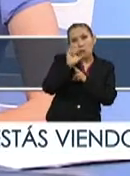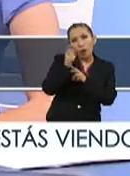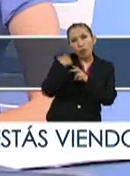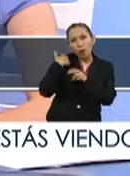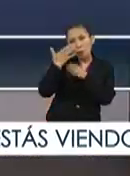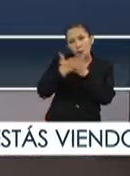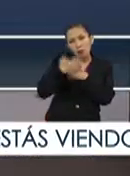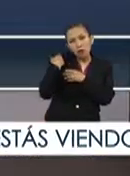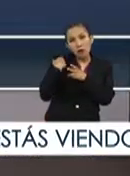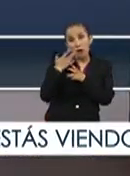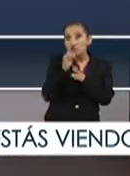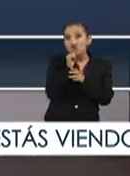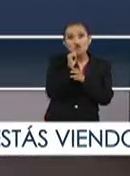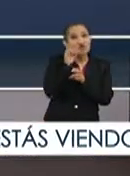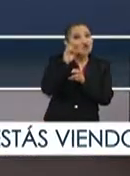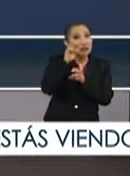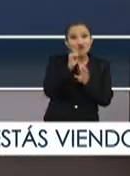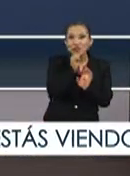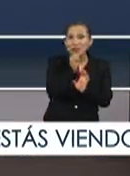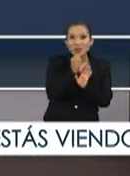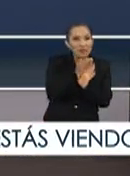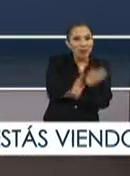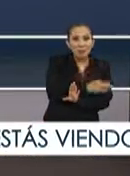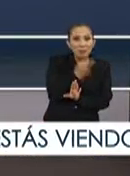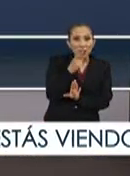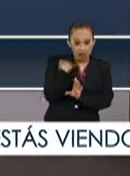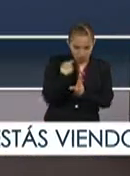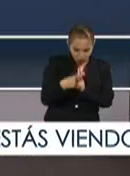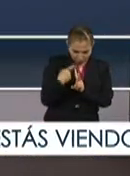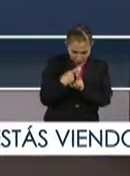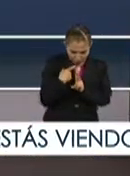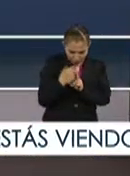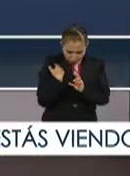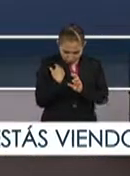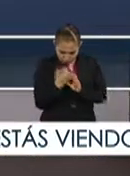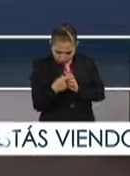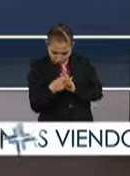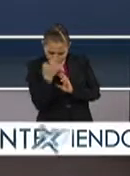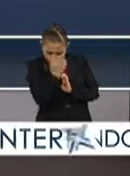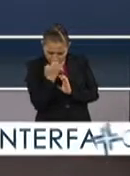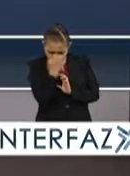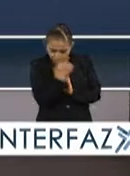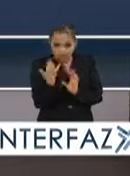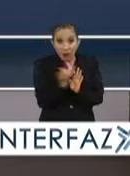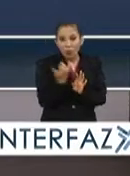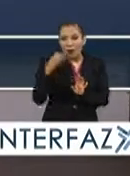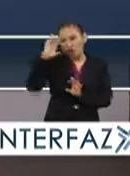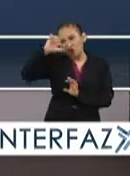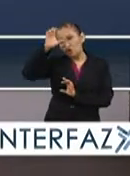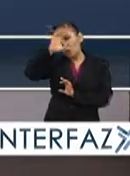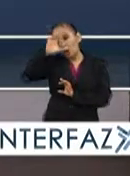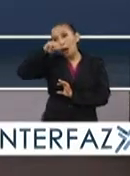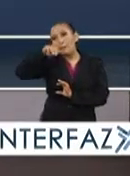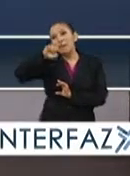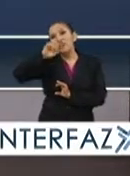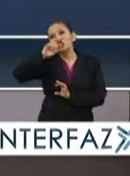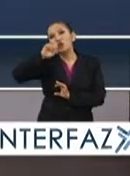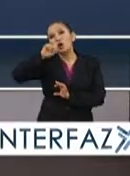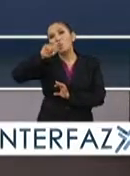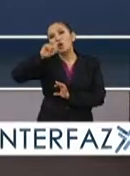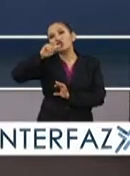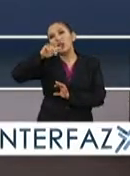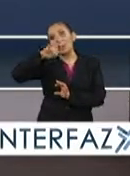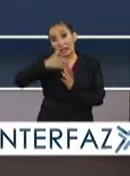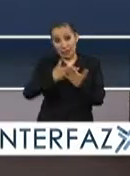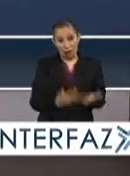era un probable. Aunque no los vieran. Aunque no lo vieran, pero tenían tablas matemáticas, como también lo hicieron las culturas de Mesopotamia, y como hoy